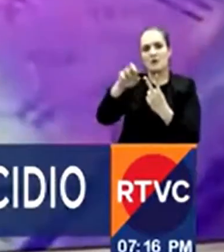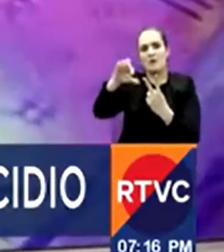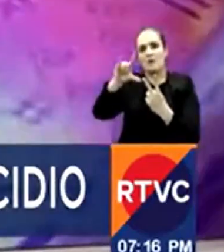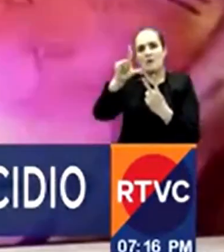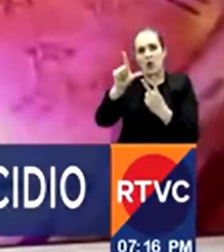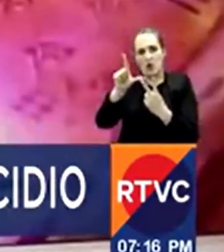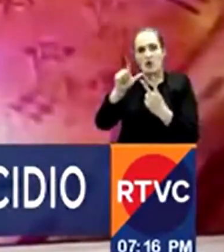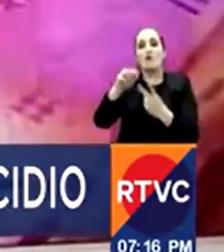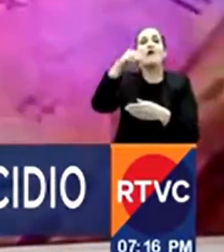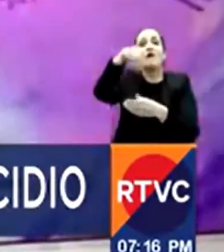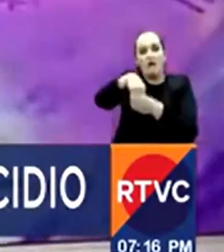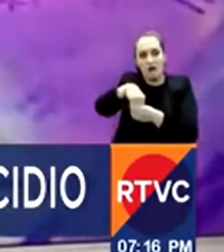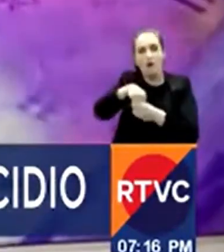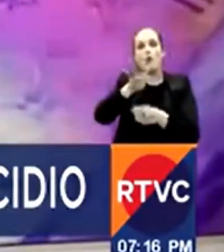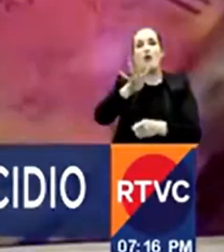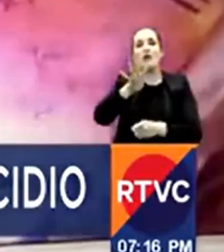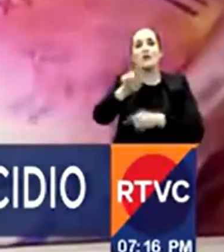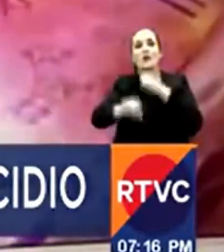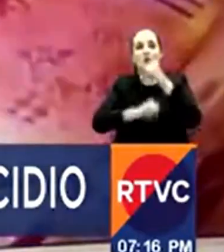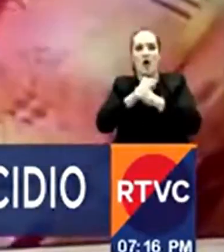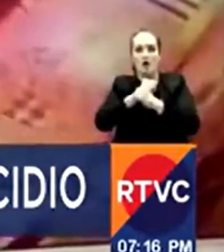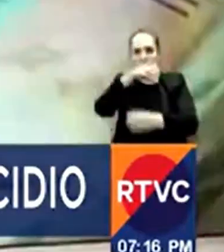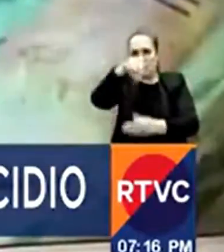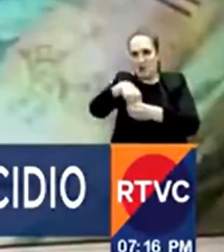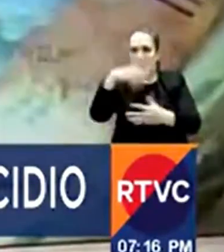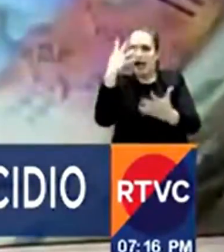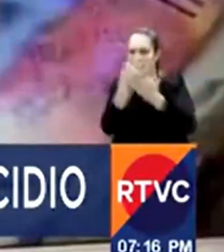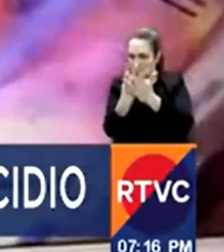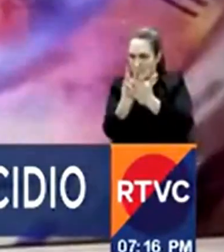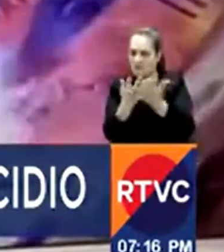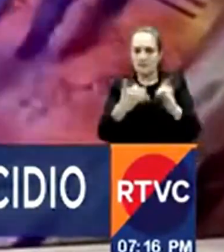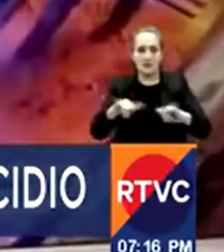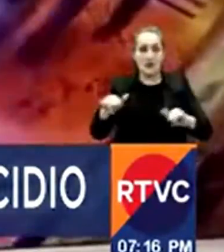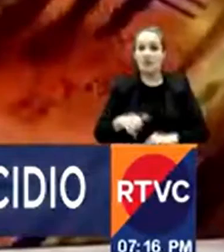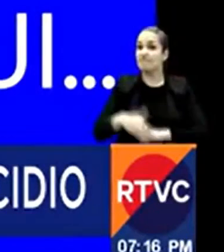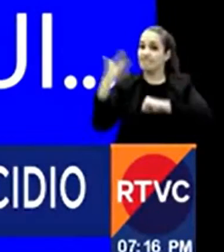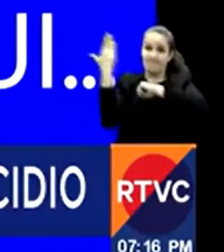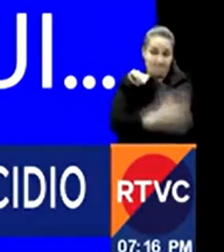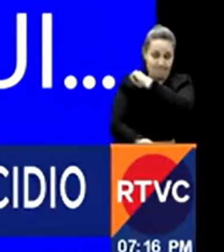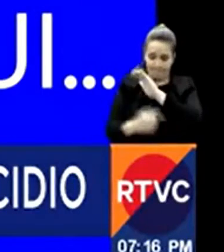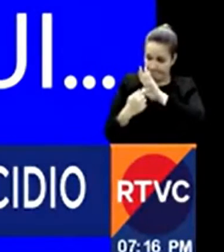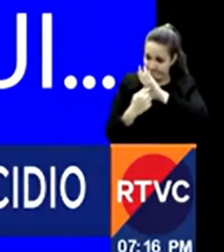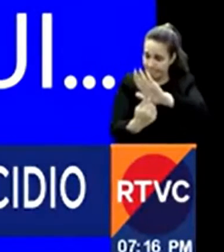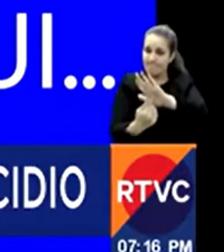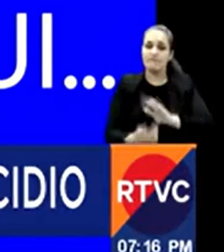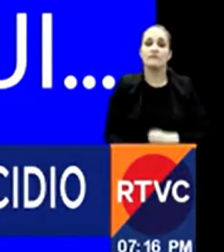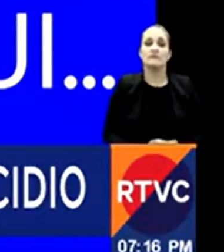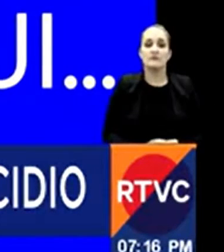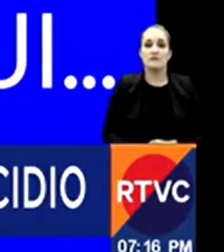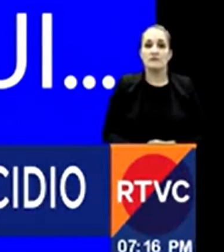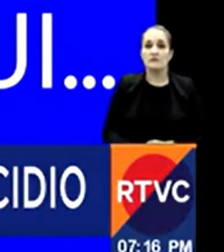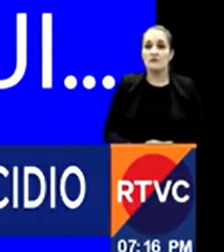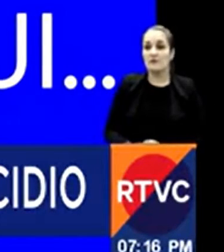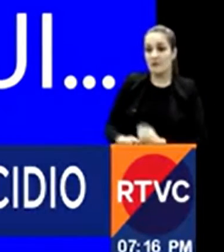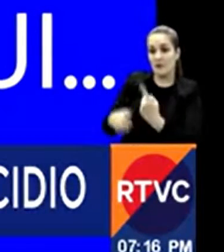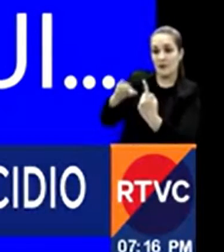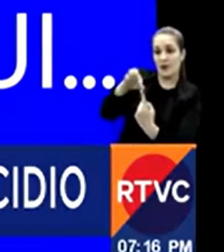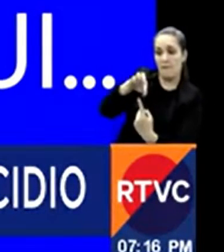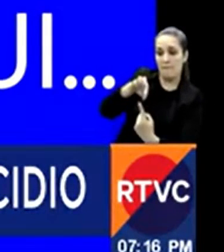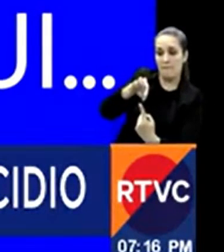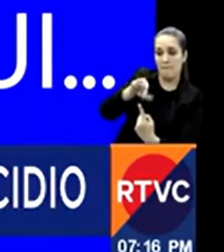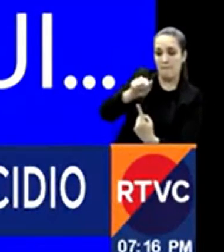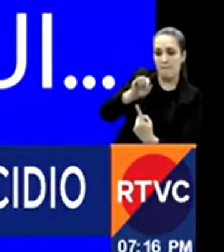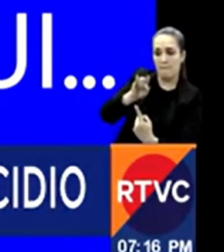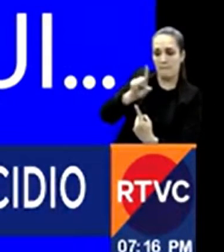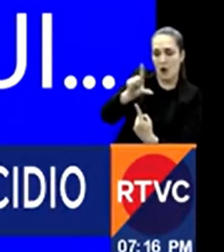y 6 meses de prisión en un centro carcelario. La jueza aseguró que se trata de una sanción ejemplar. Condenar a Paulo Stanley Naranjo